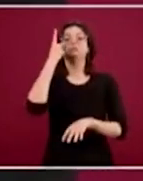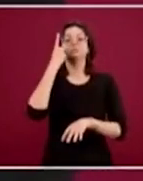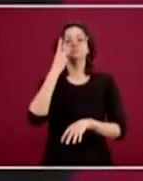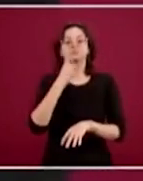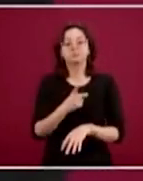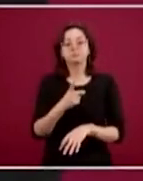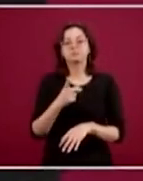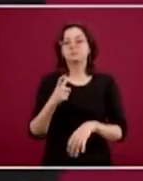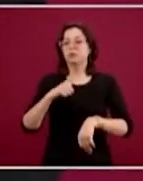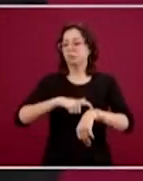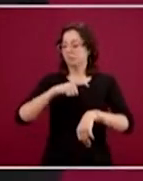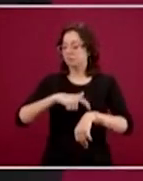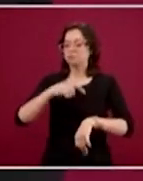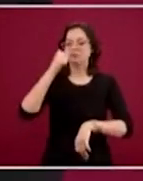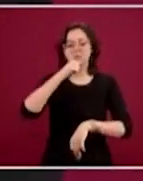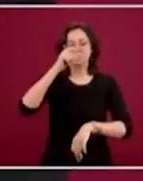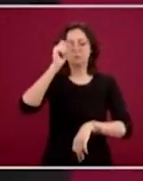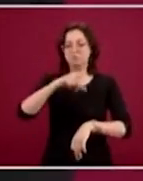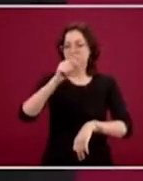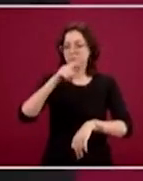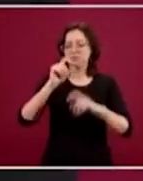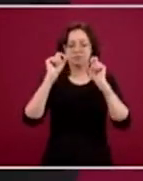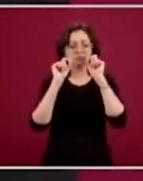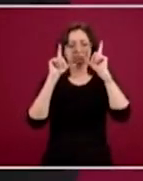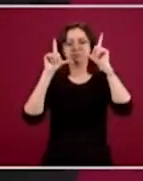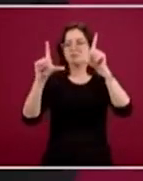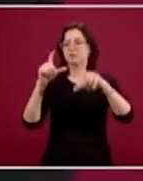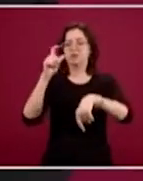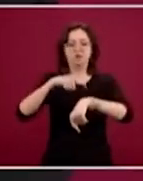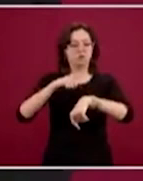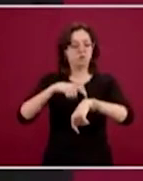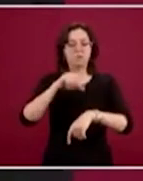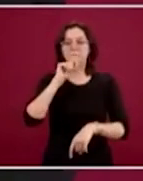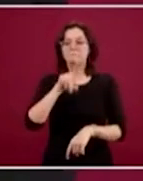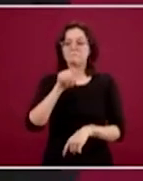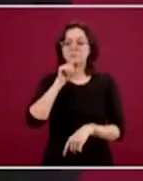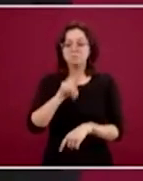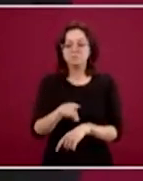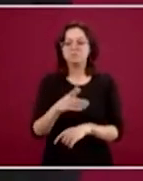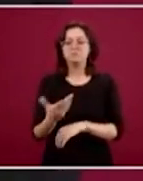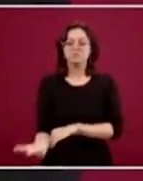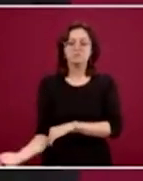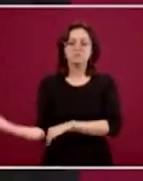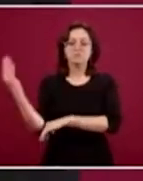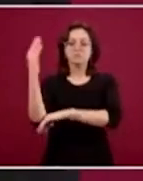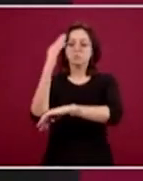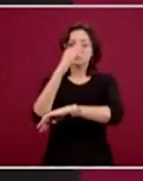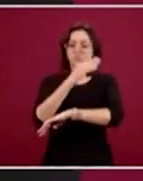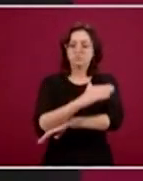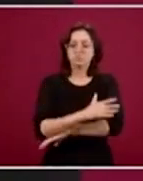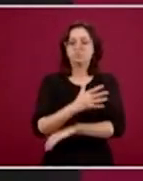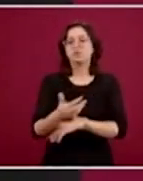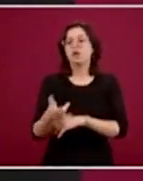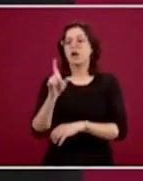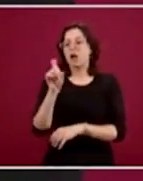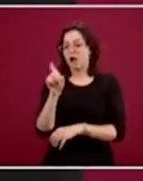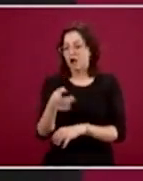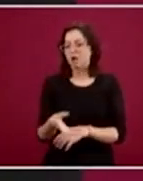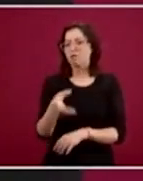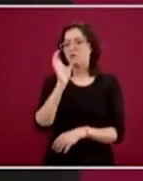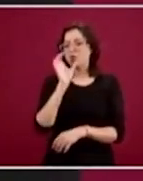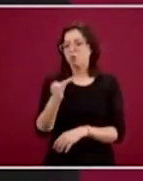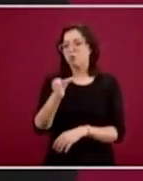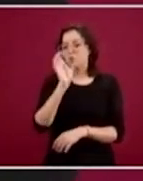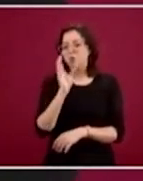dormirnos a la misma hora, despertarnos a la misma hora, durante el día tomar suficientes líquidos, una buena